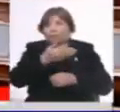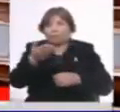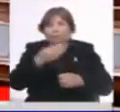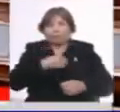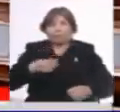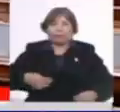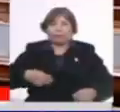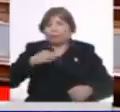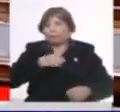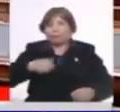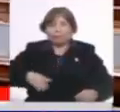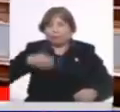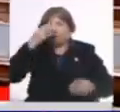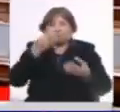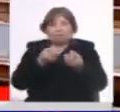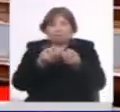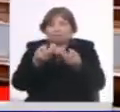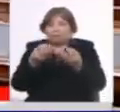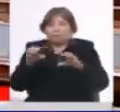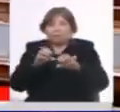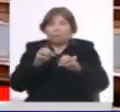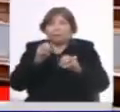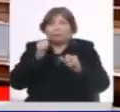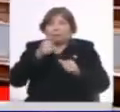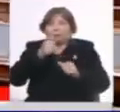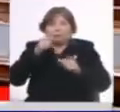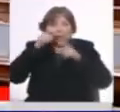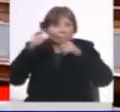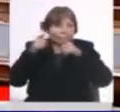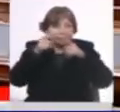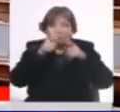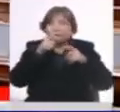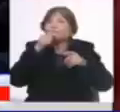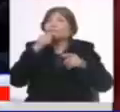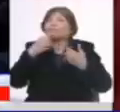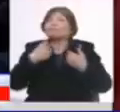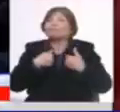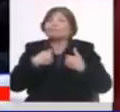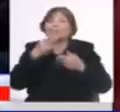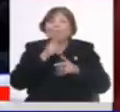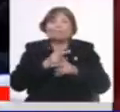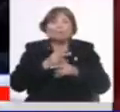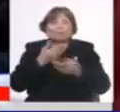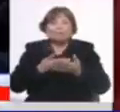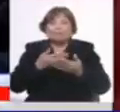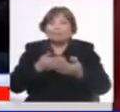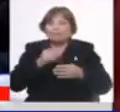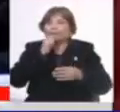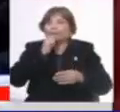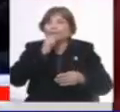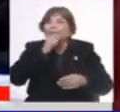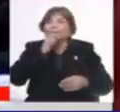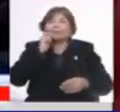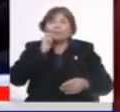haciendo la policía. Incluso muchas de esas acciones son labores de inteligencia que se tienen que mantener en